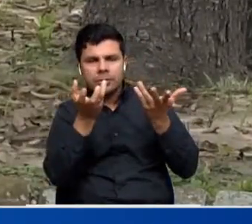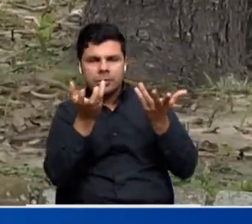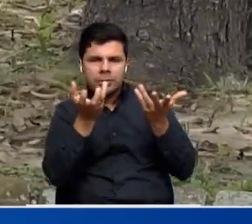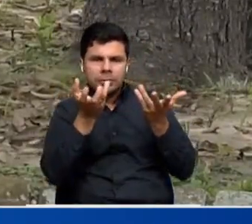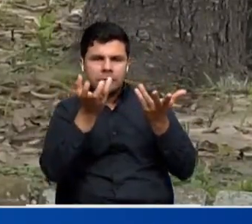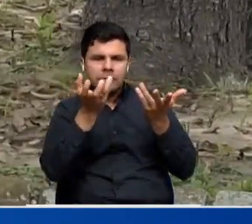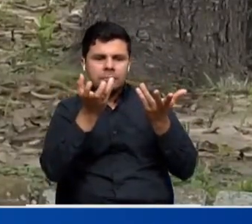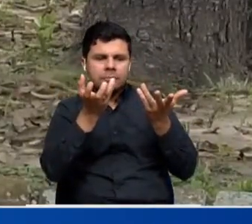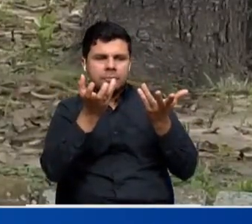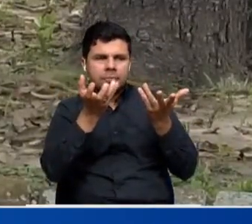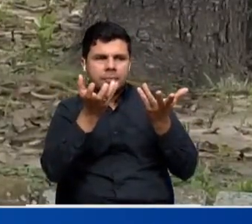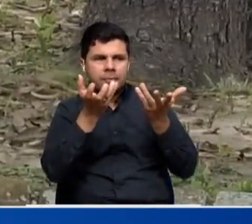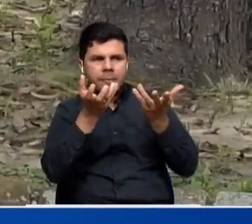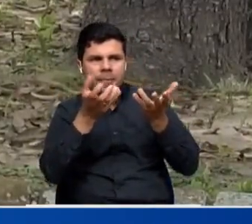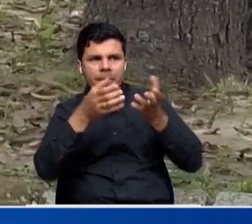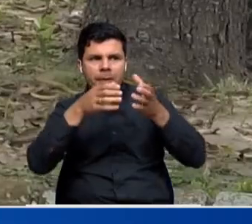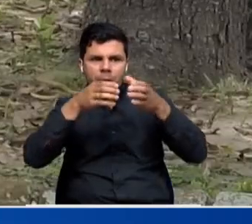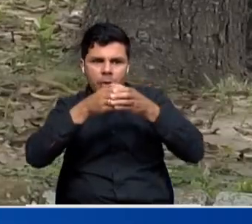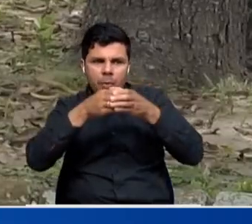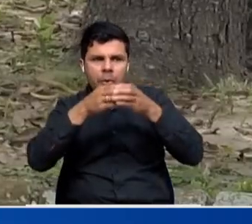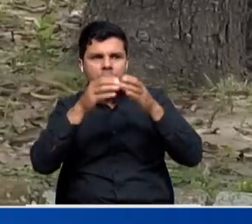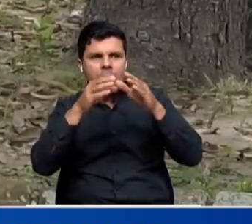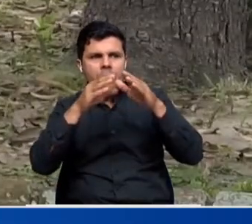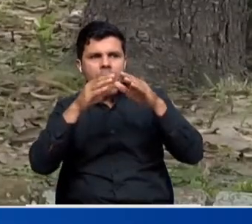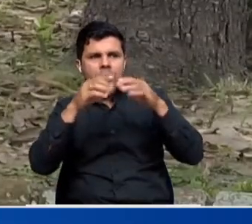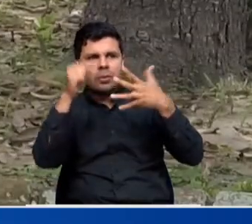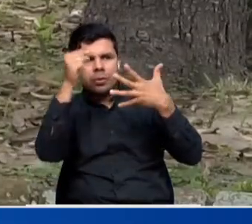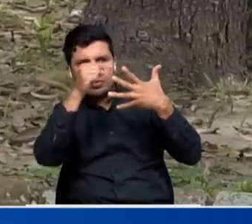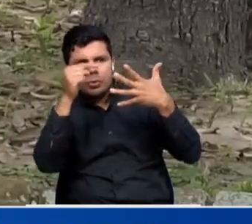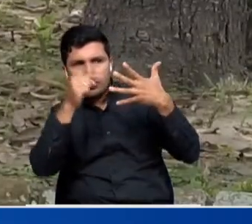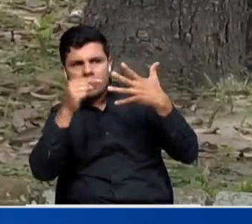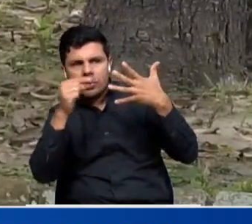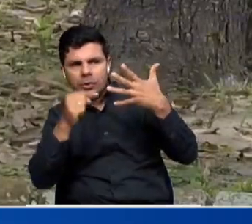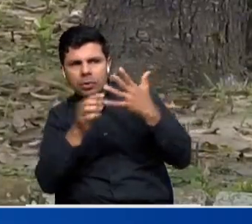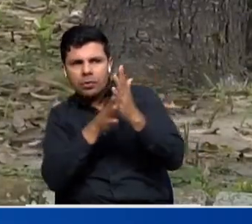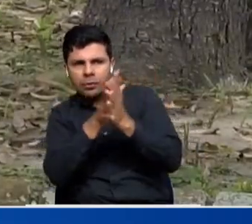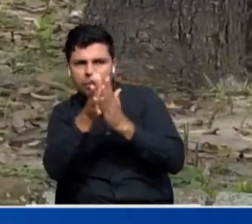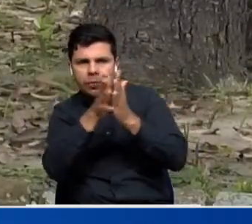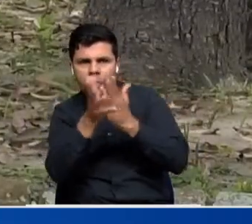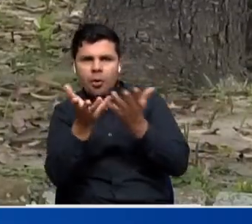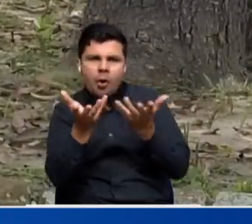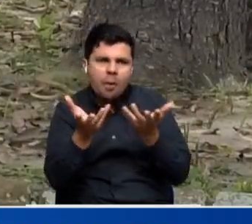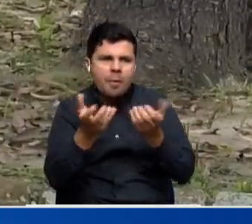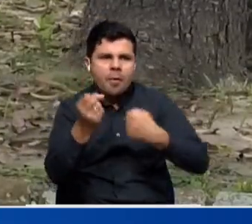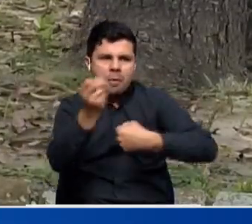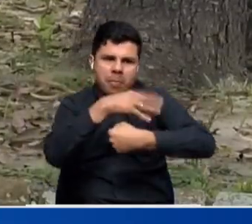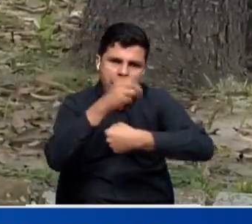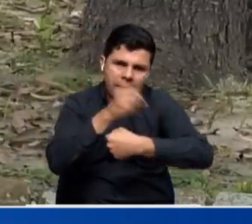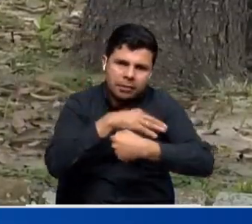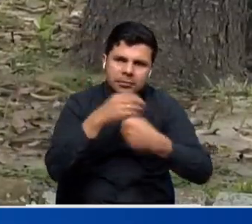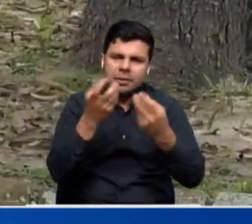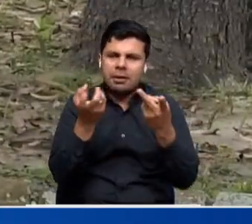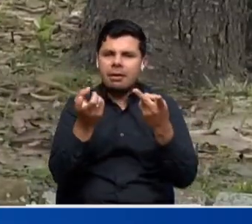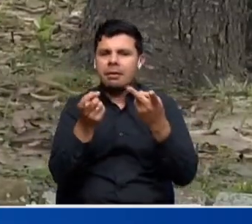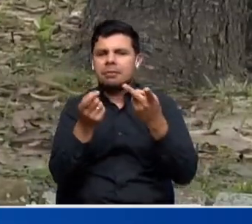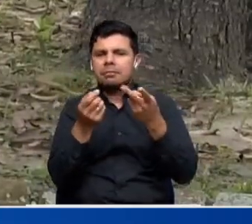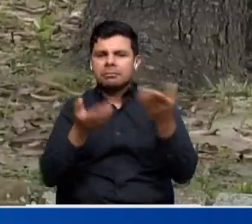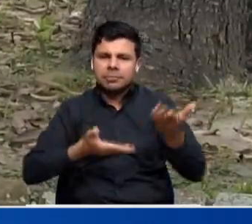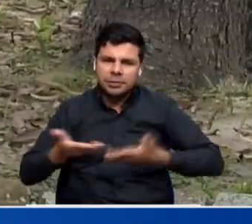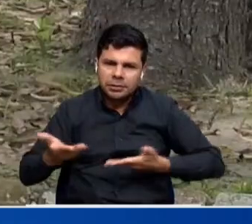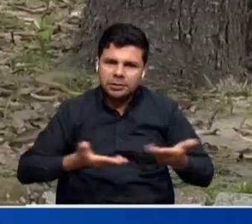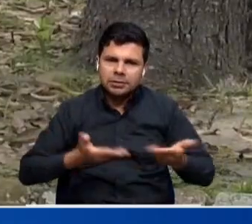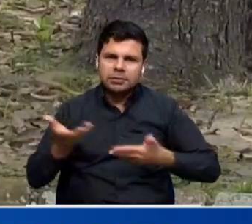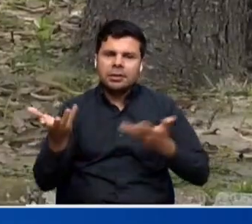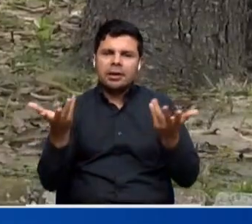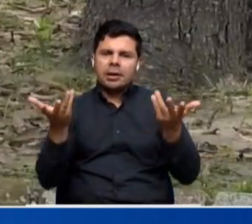recorrido por los diferentes establecimientos abiertos al público en Barranca Bermeja, como plazas de mercado, supermercados, tiendas, todo